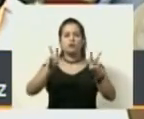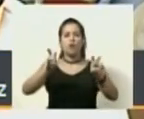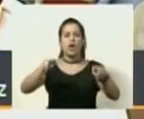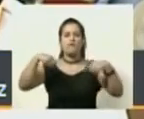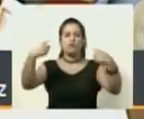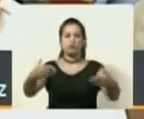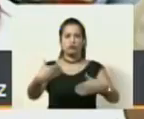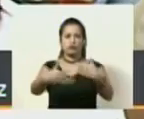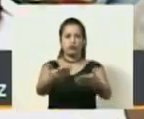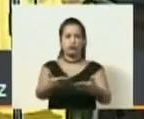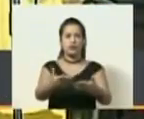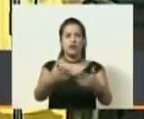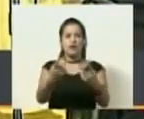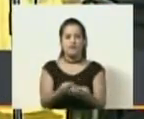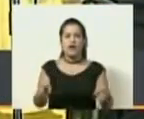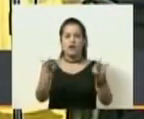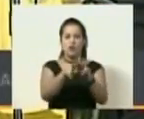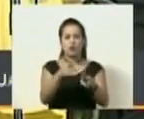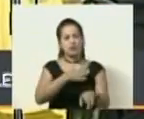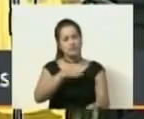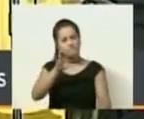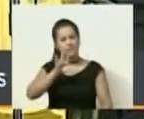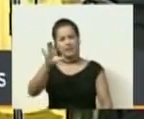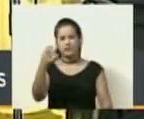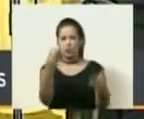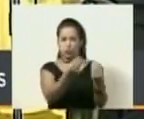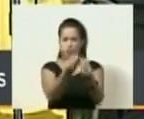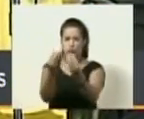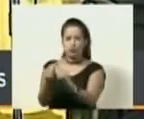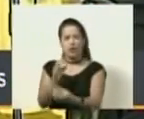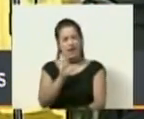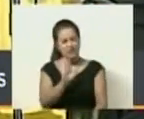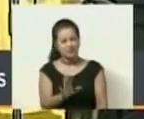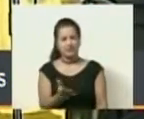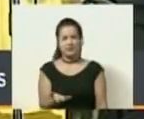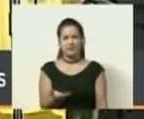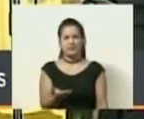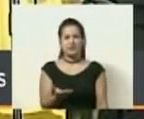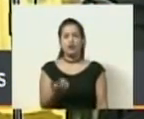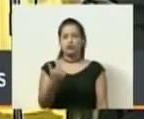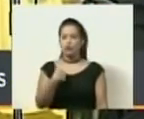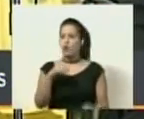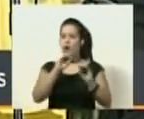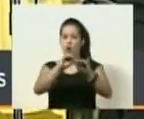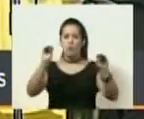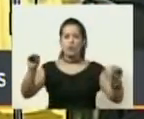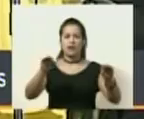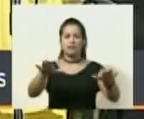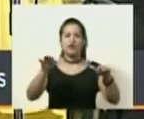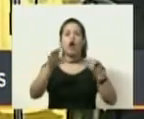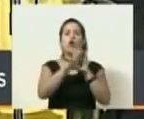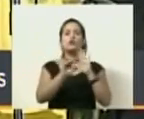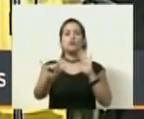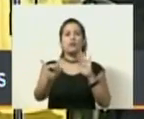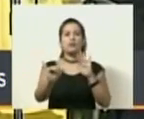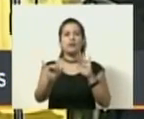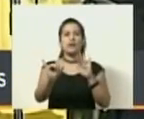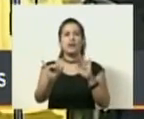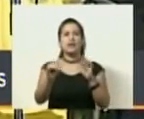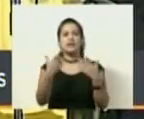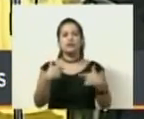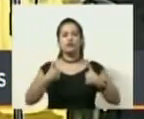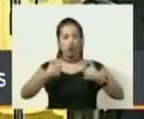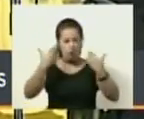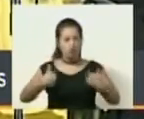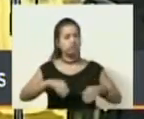valores de una patria común. Eso es lo que queremos. Para eso he convocado una Asamblea Nacional Constituyente. He convocado